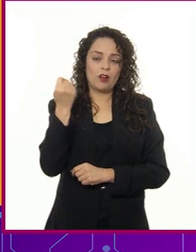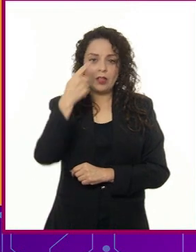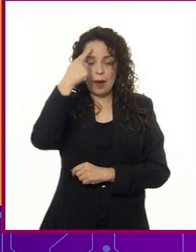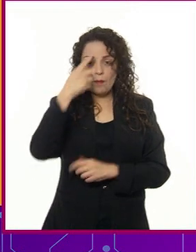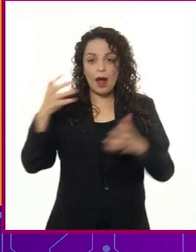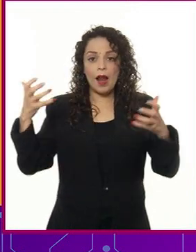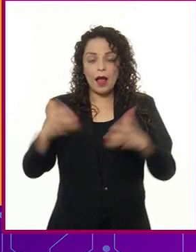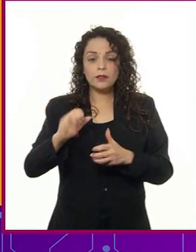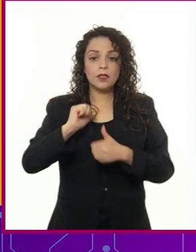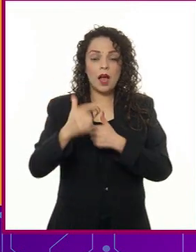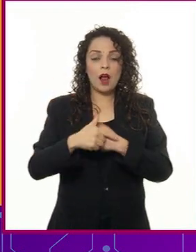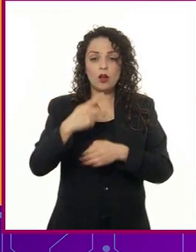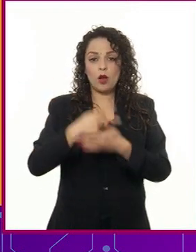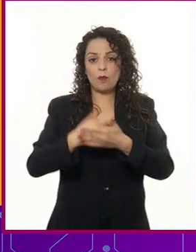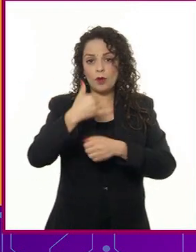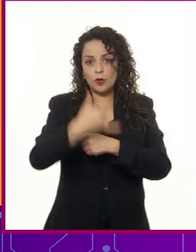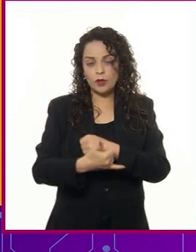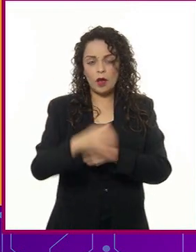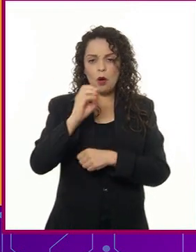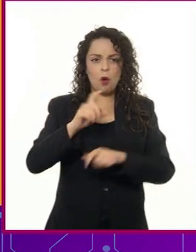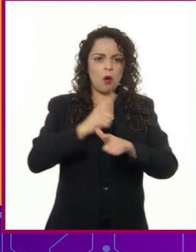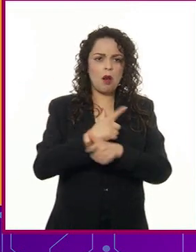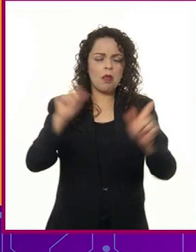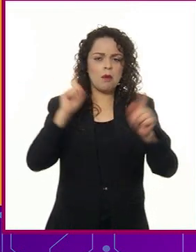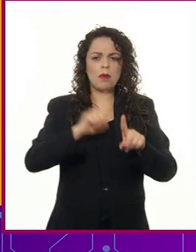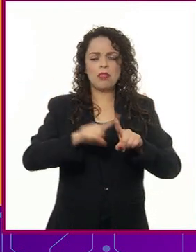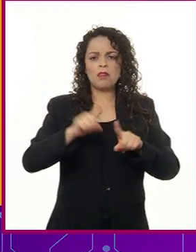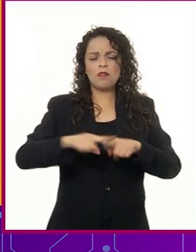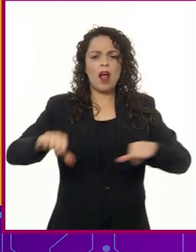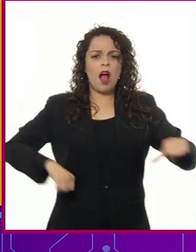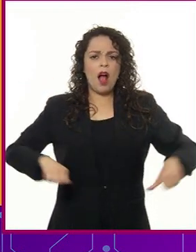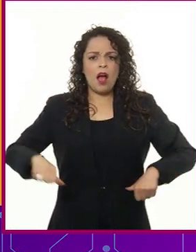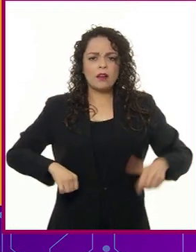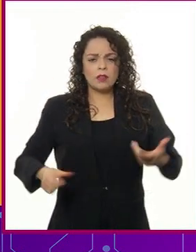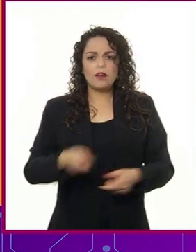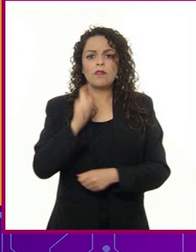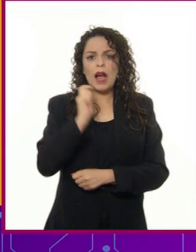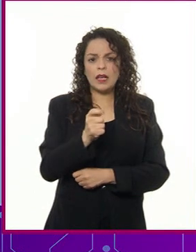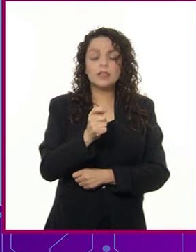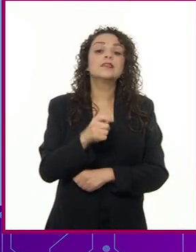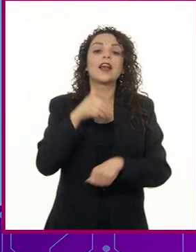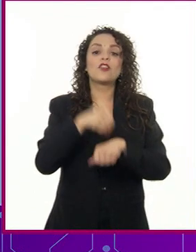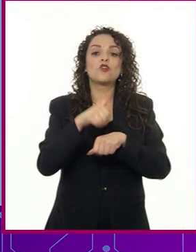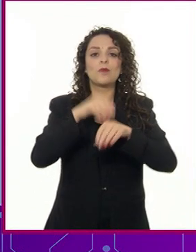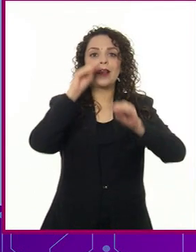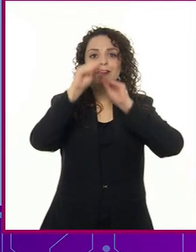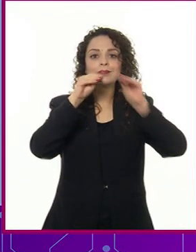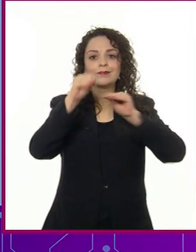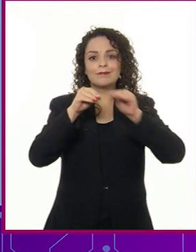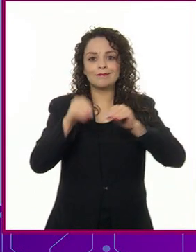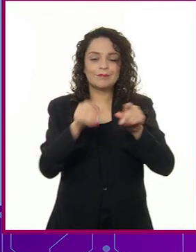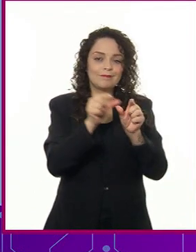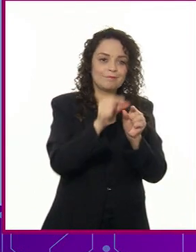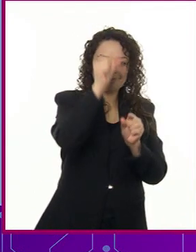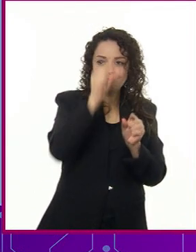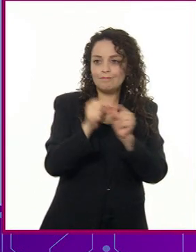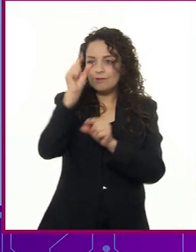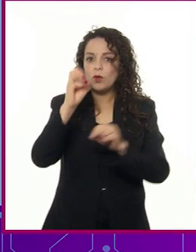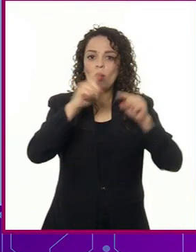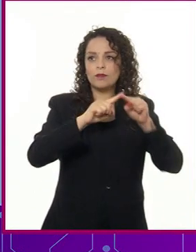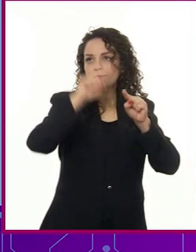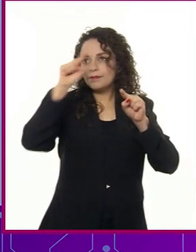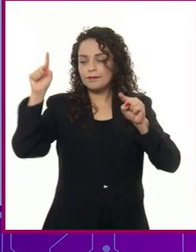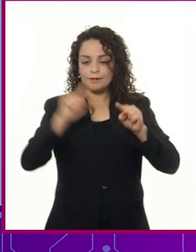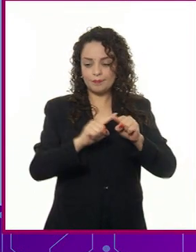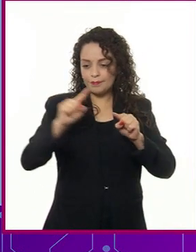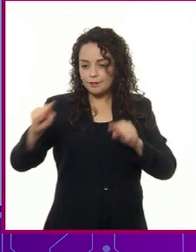realización de algún proyecto o cualquier tipo de actividad que dé como resultados números. El esquema es